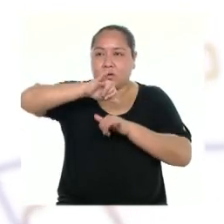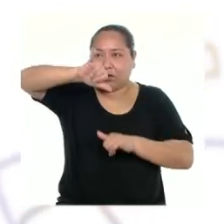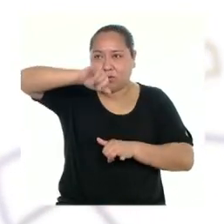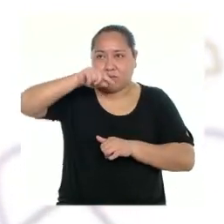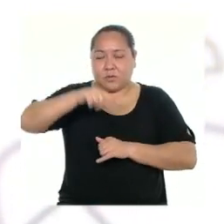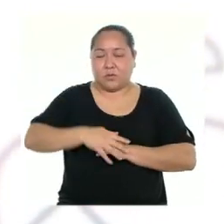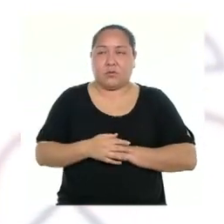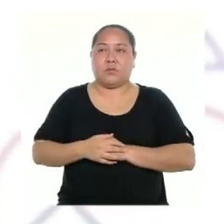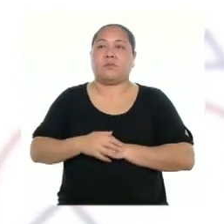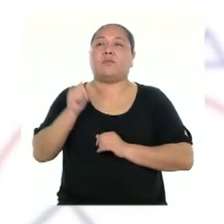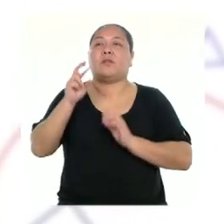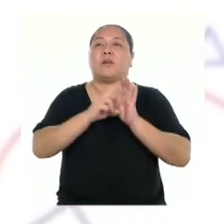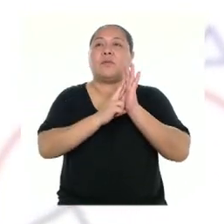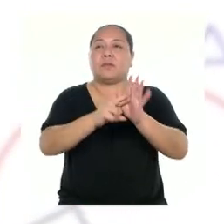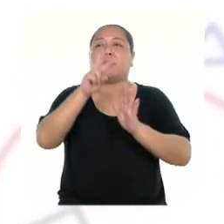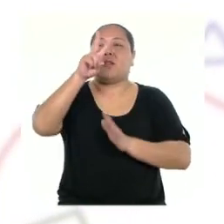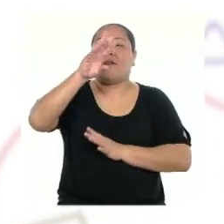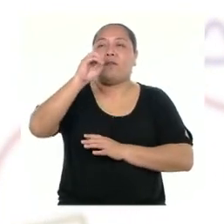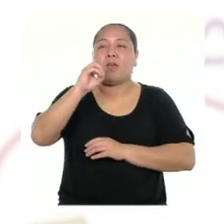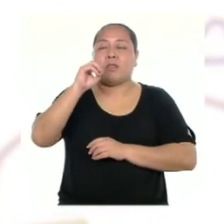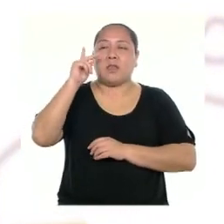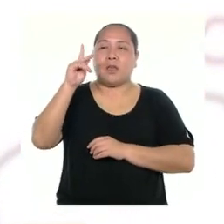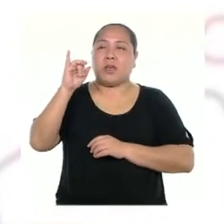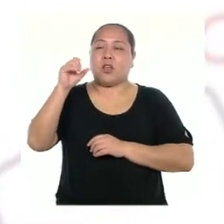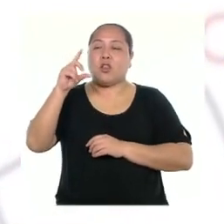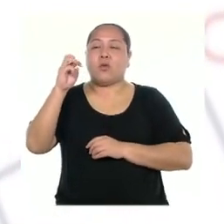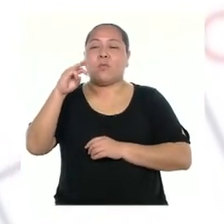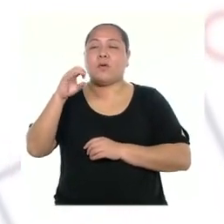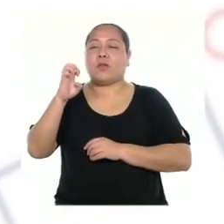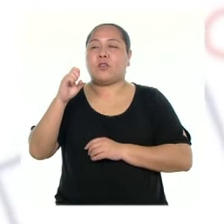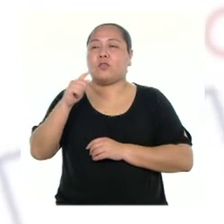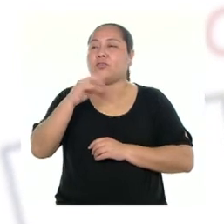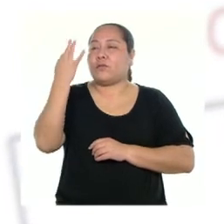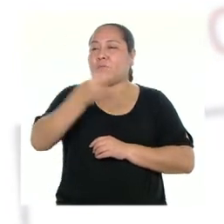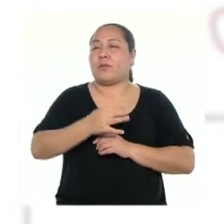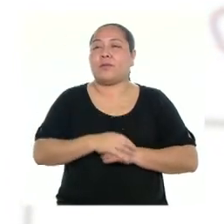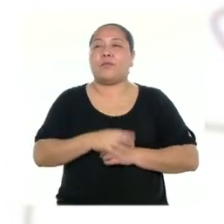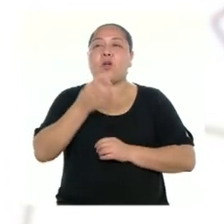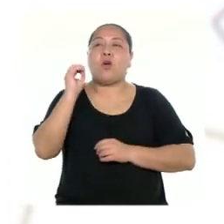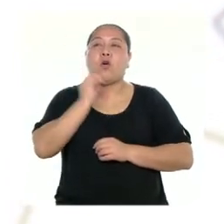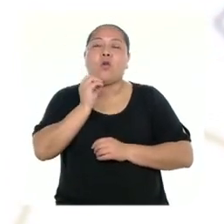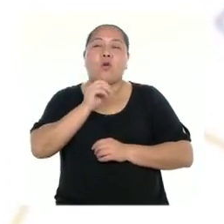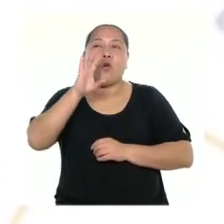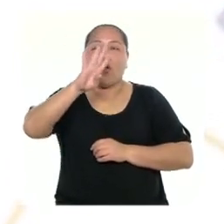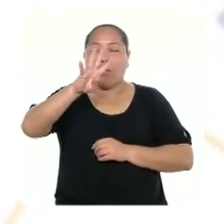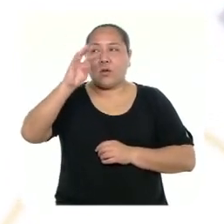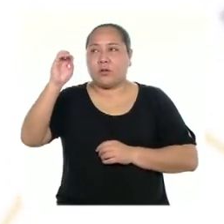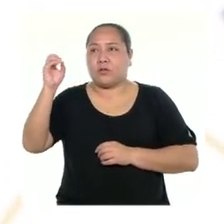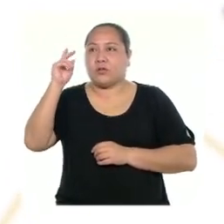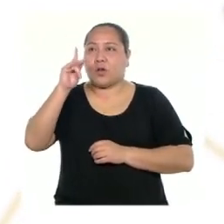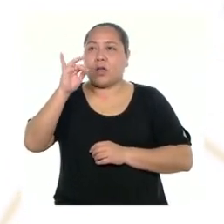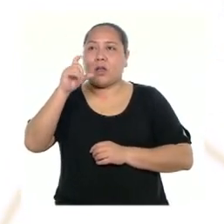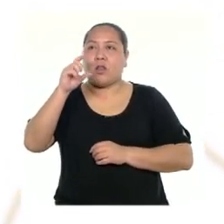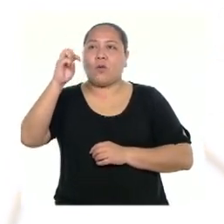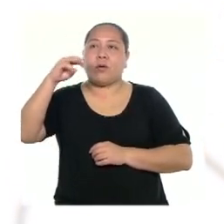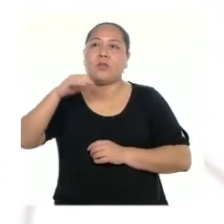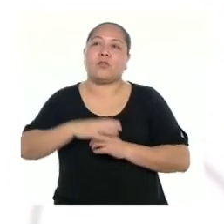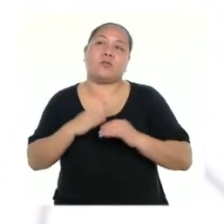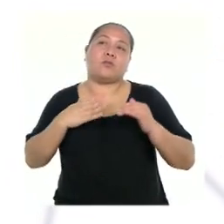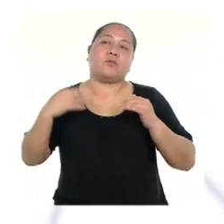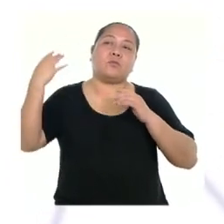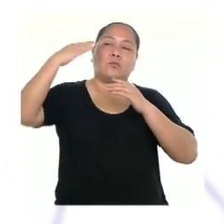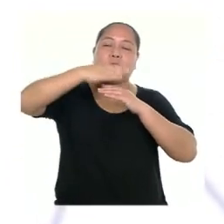que representa 20 kilómetros de la realidad, o 400 kilómetros cuadrados de